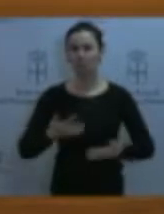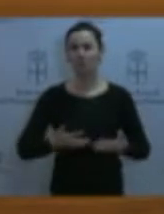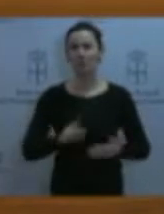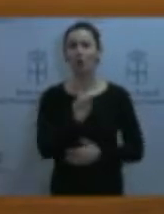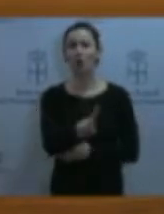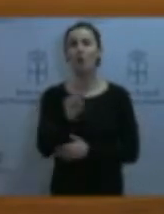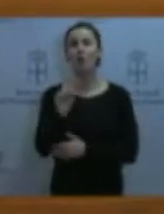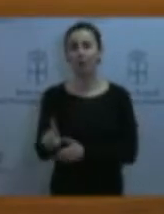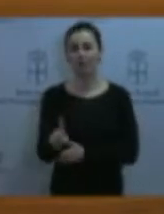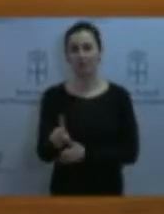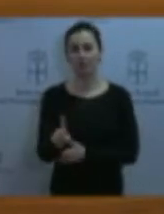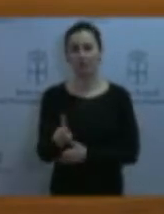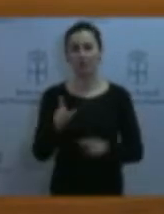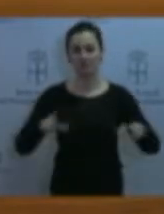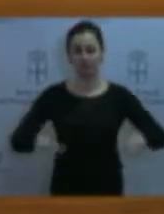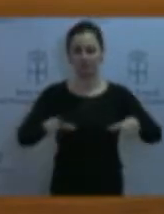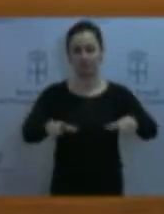mujeres con los datos